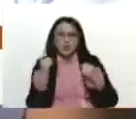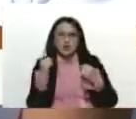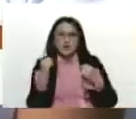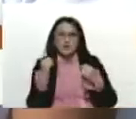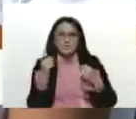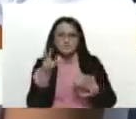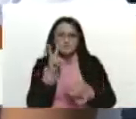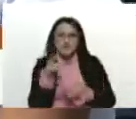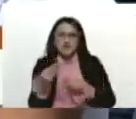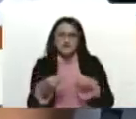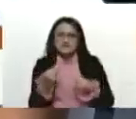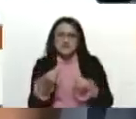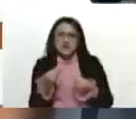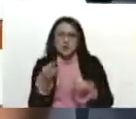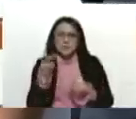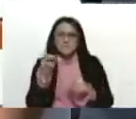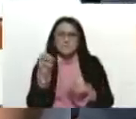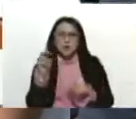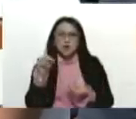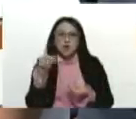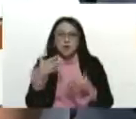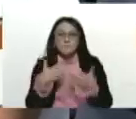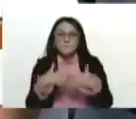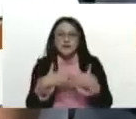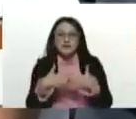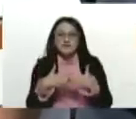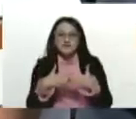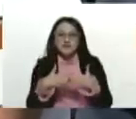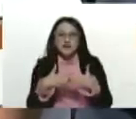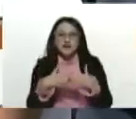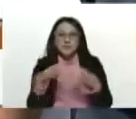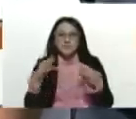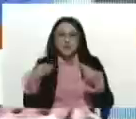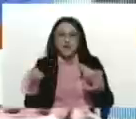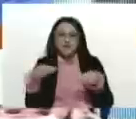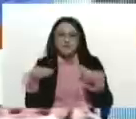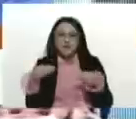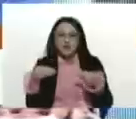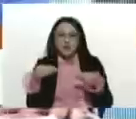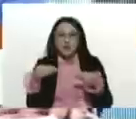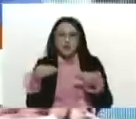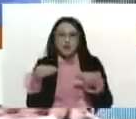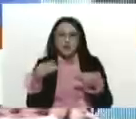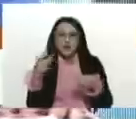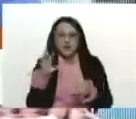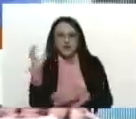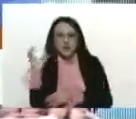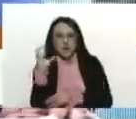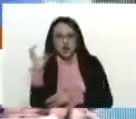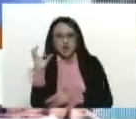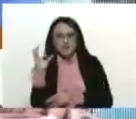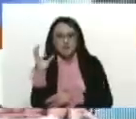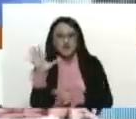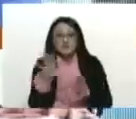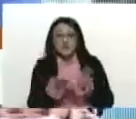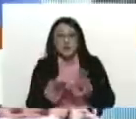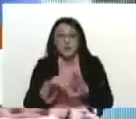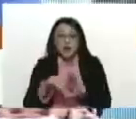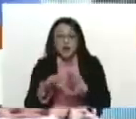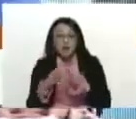vean lo que hicieron como números en dos años en tres años lo destrozaron y se robaron hasta las